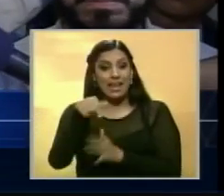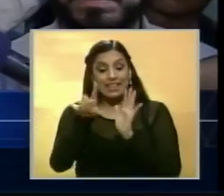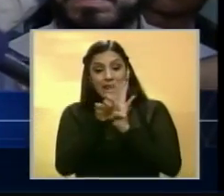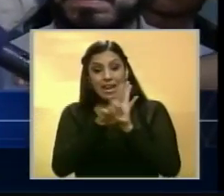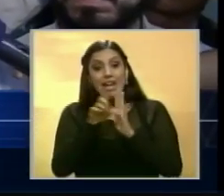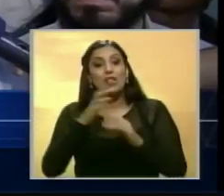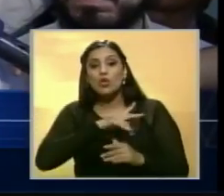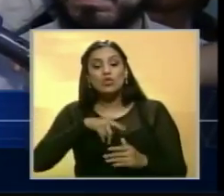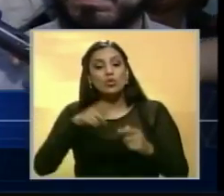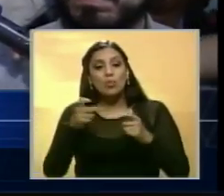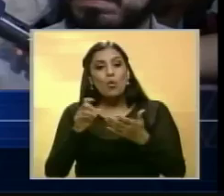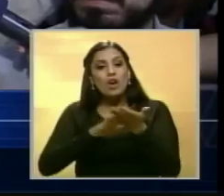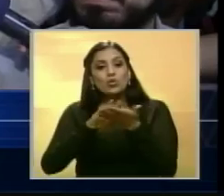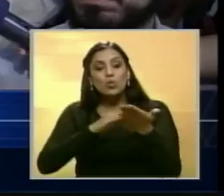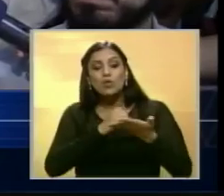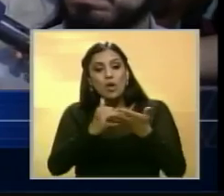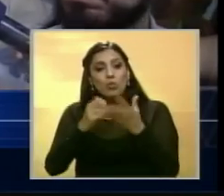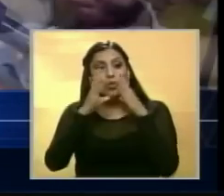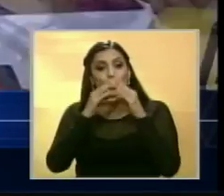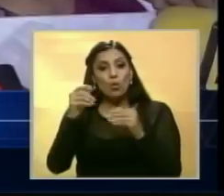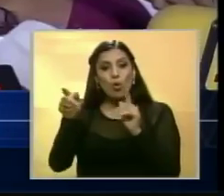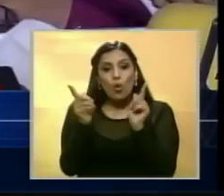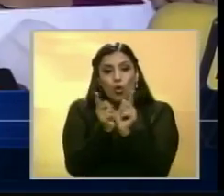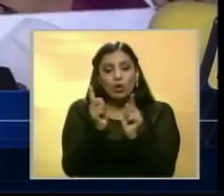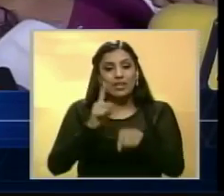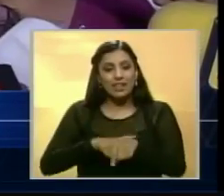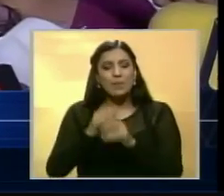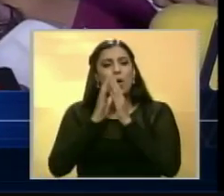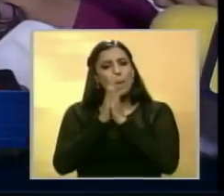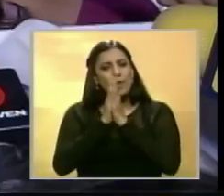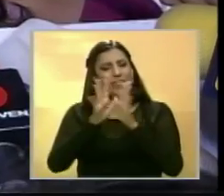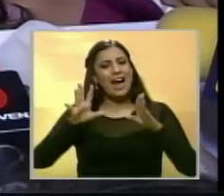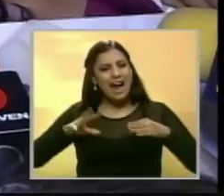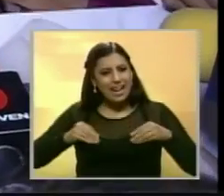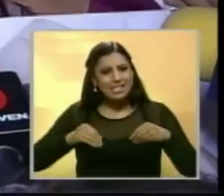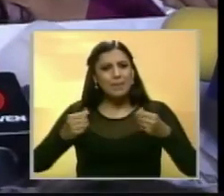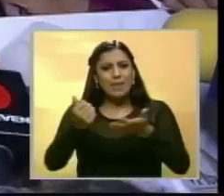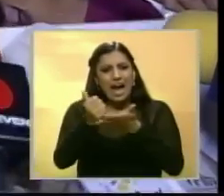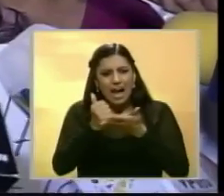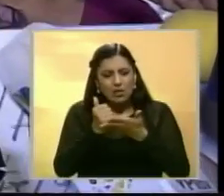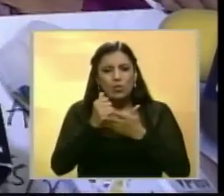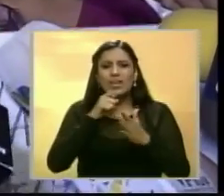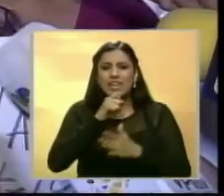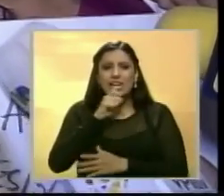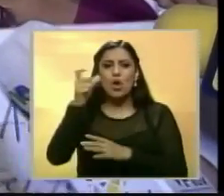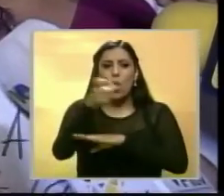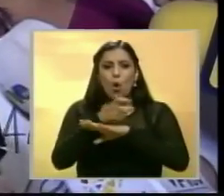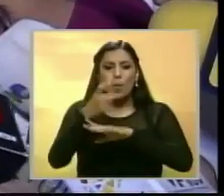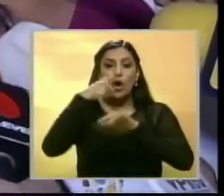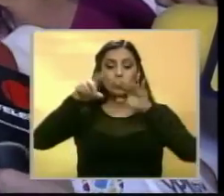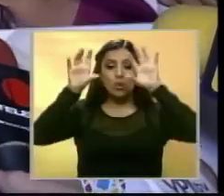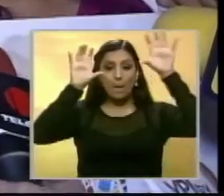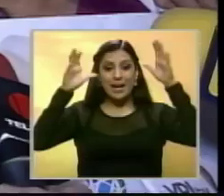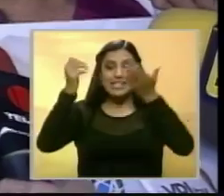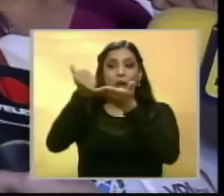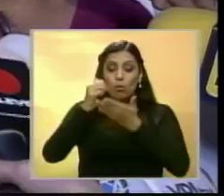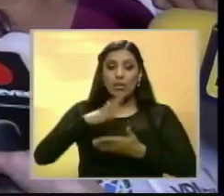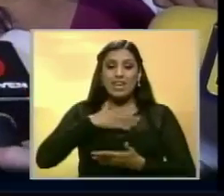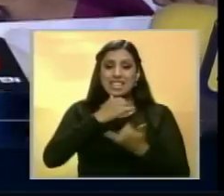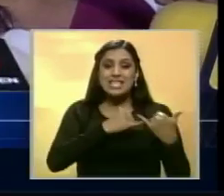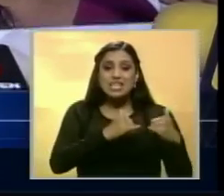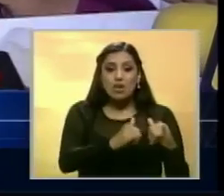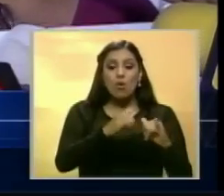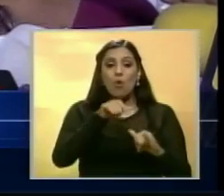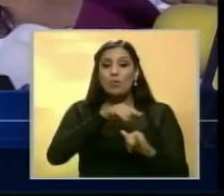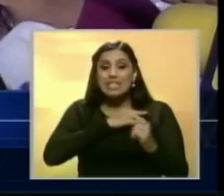busca soluciones. Esta ley era una solución real a corto plazo. Por favor, la acepten, la ayuda que está ofreciendo los gobiernos de afuera para nuestros hijos,